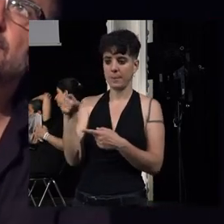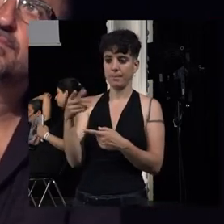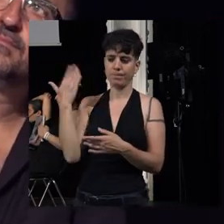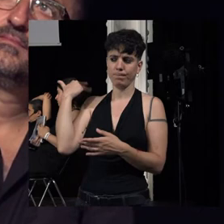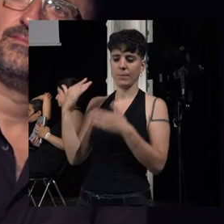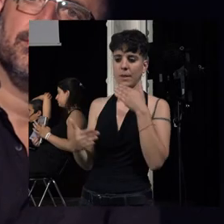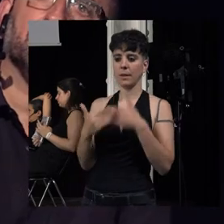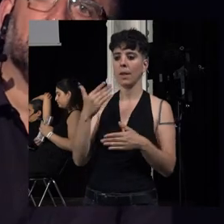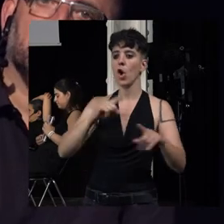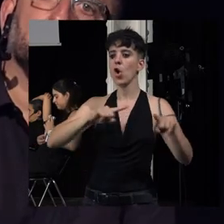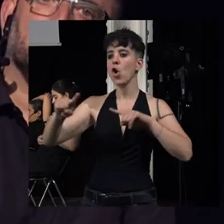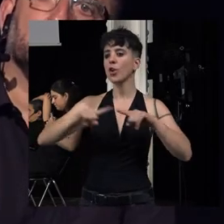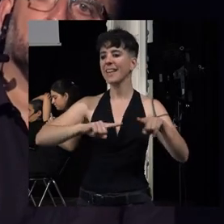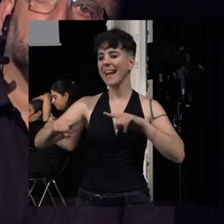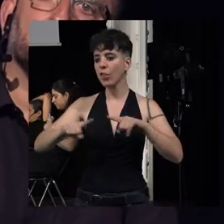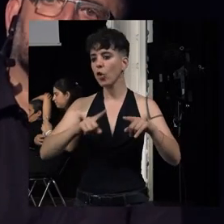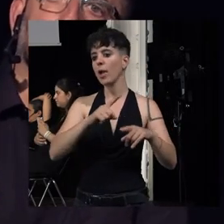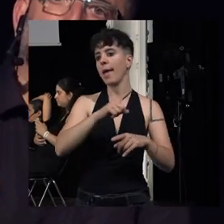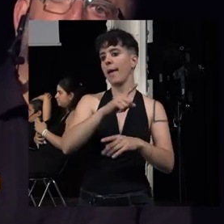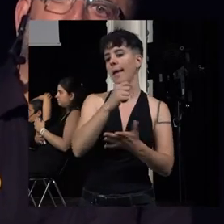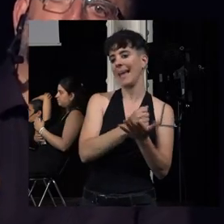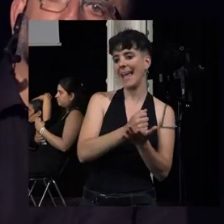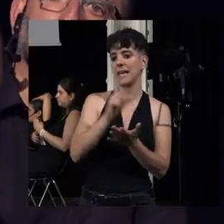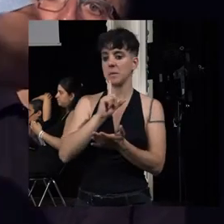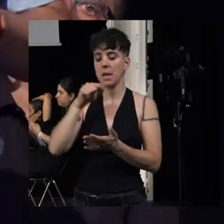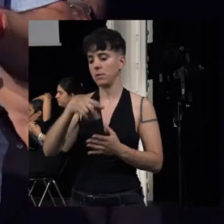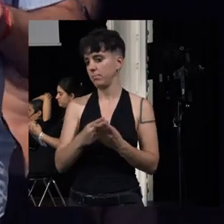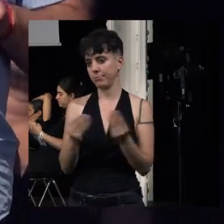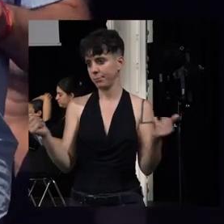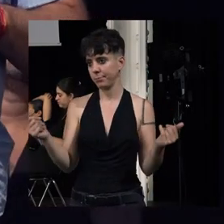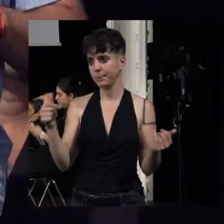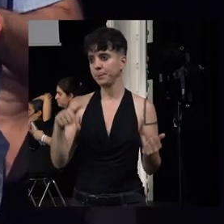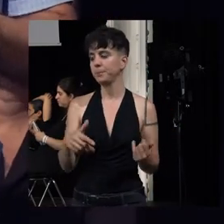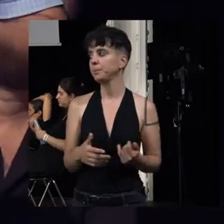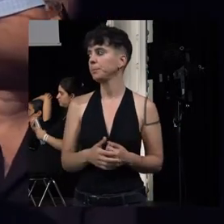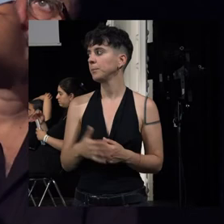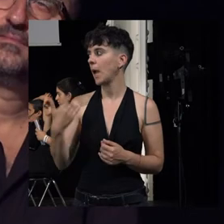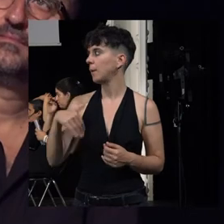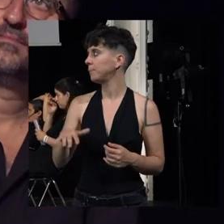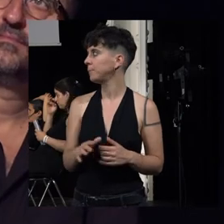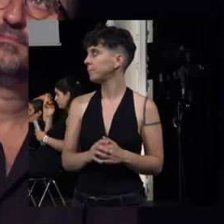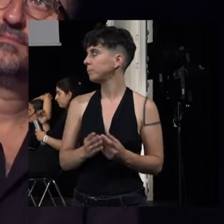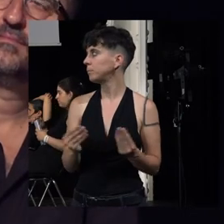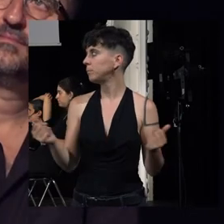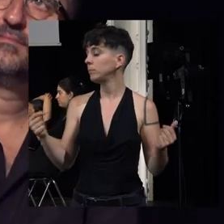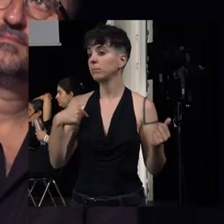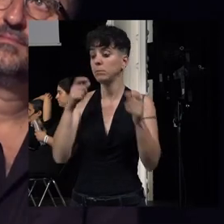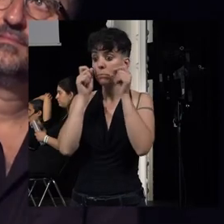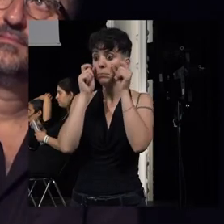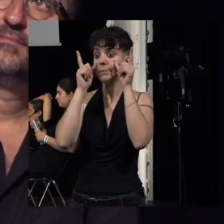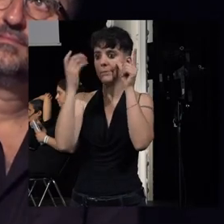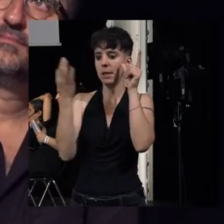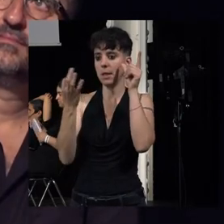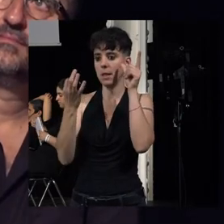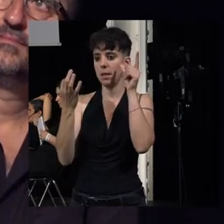coordinadora gay-lesbiana, que hoy ya no existe. Y nos dimos cuenta de un elemento. Llegaban